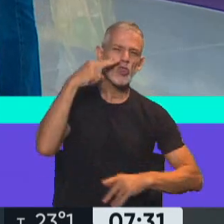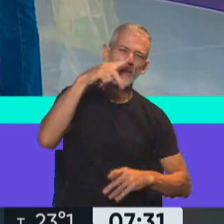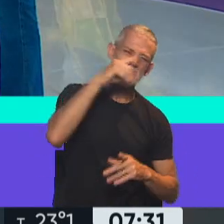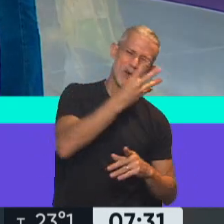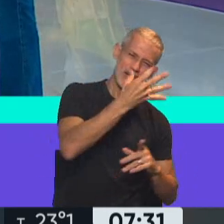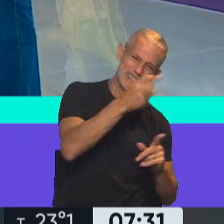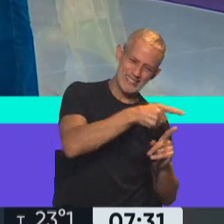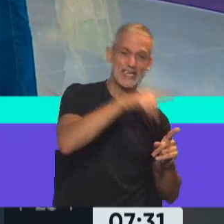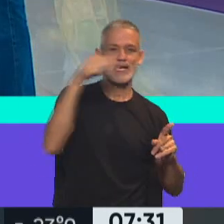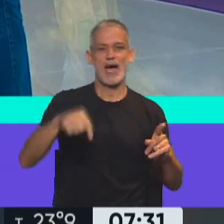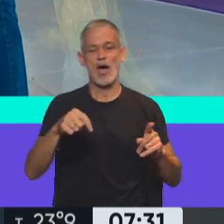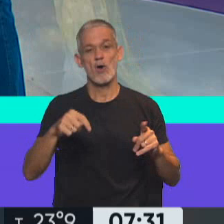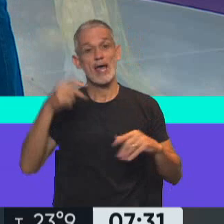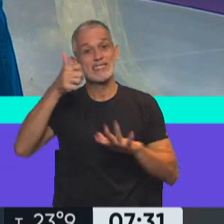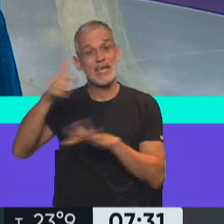2.746 y ahora está